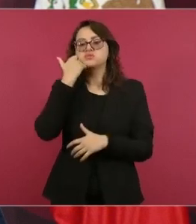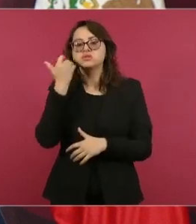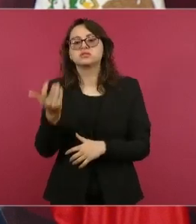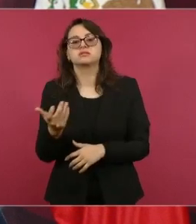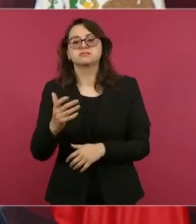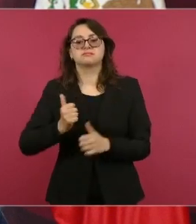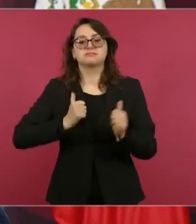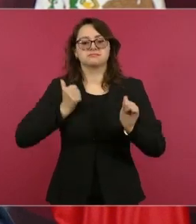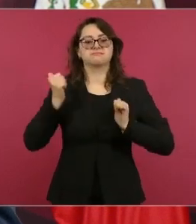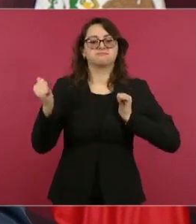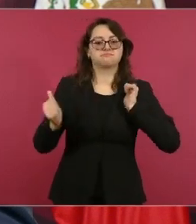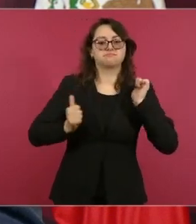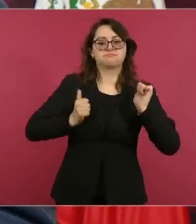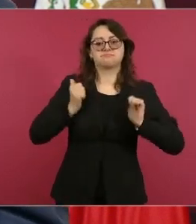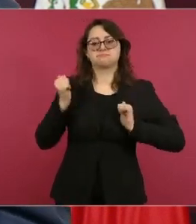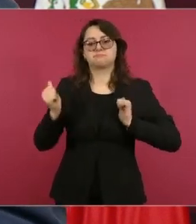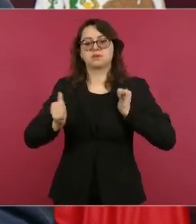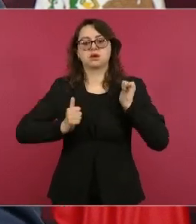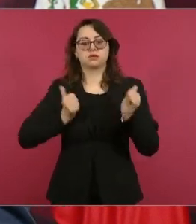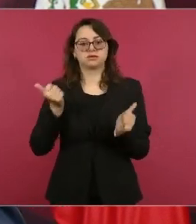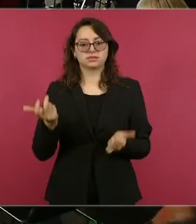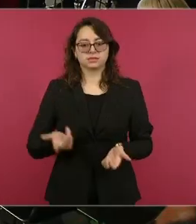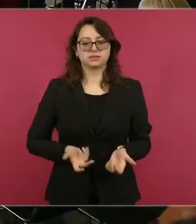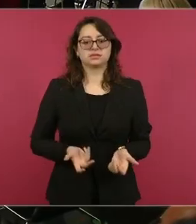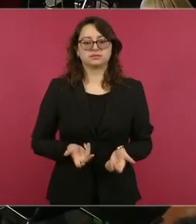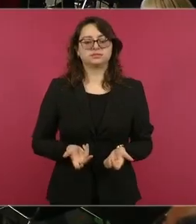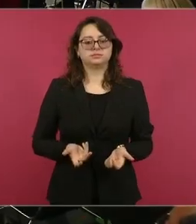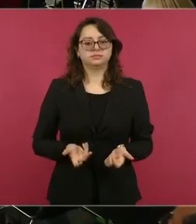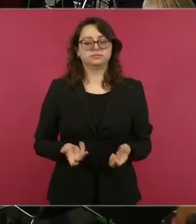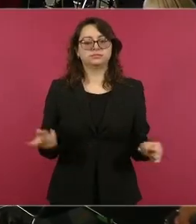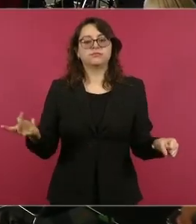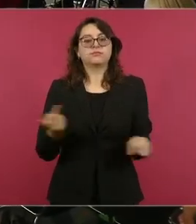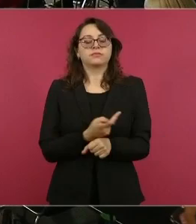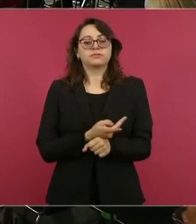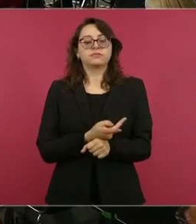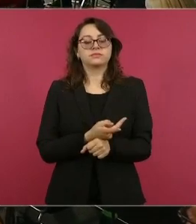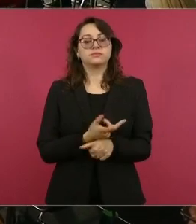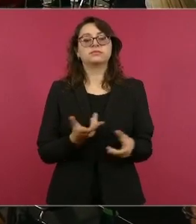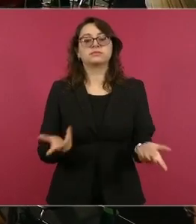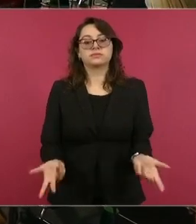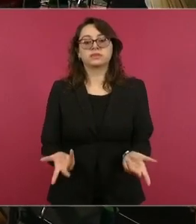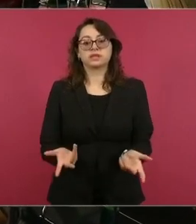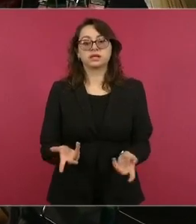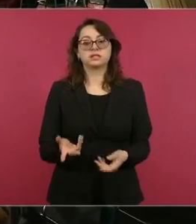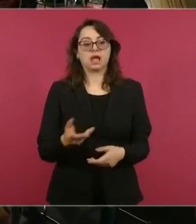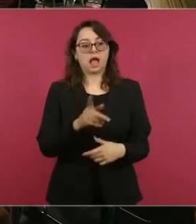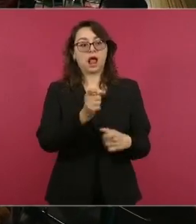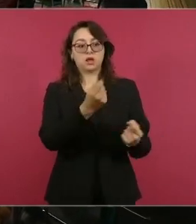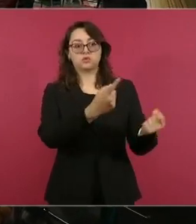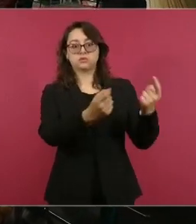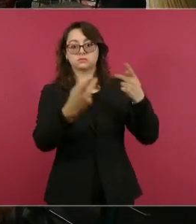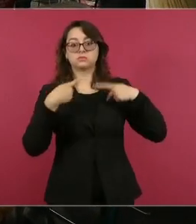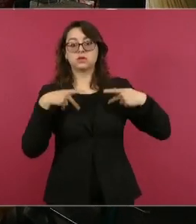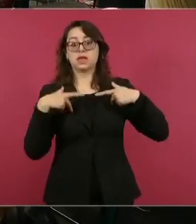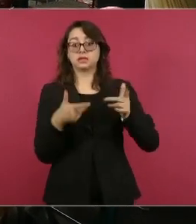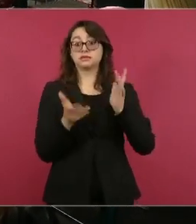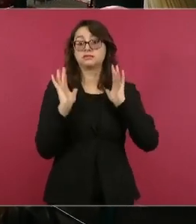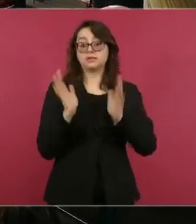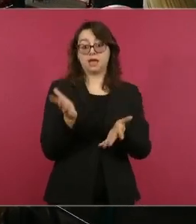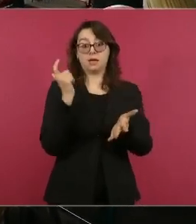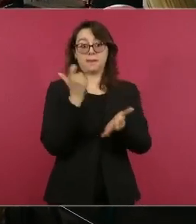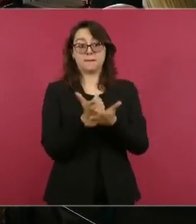porque por ahí aparece un líder nylon o un